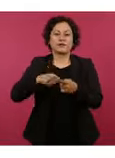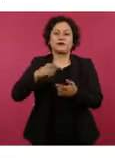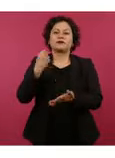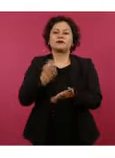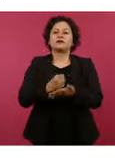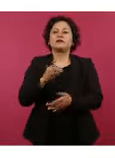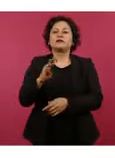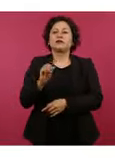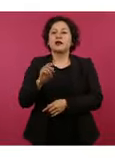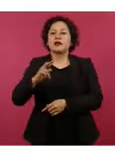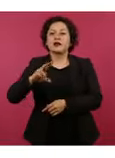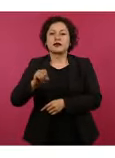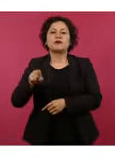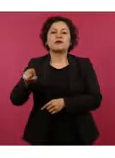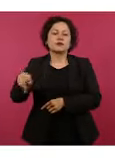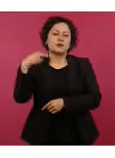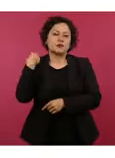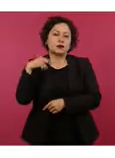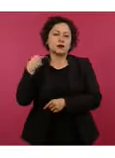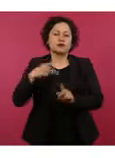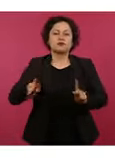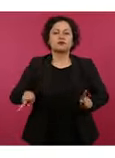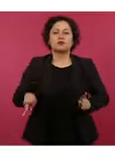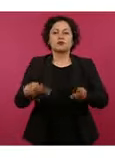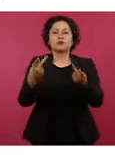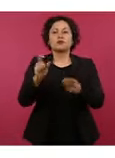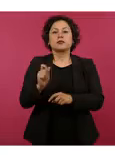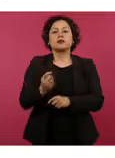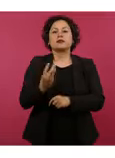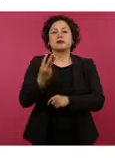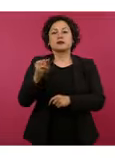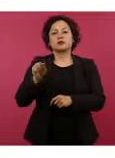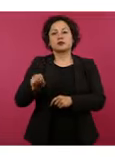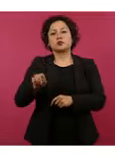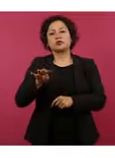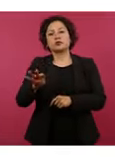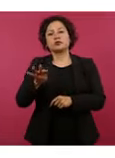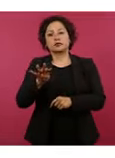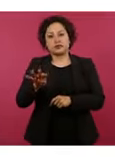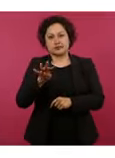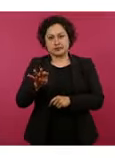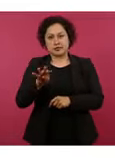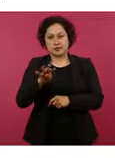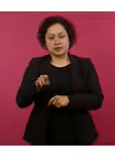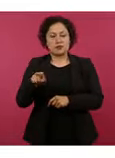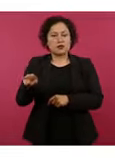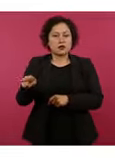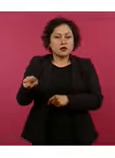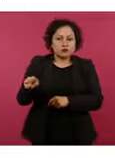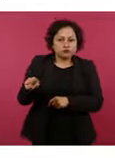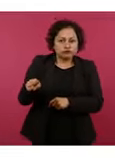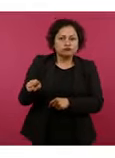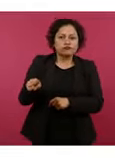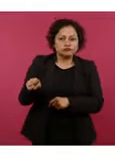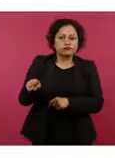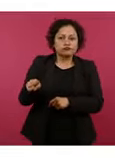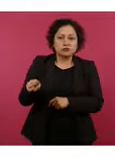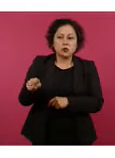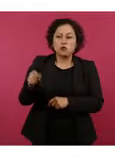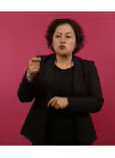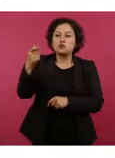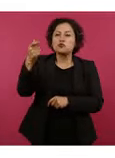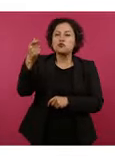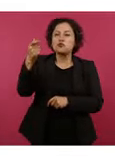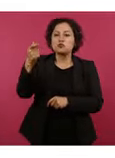allá en Medellín de Bravo, Veracruz, con el litro a 23 pesos con 19 centavos, únicamente con 29 centavos